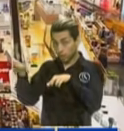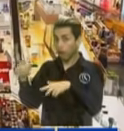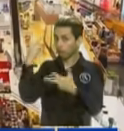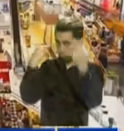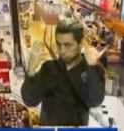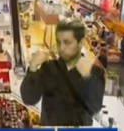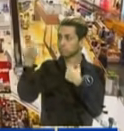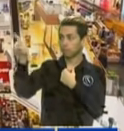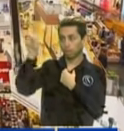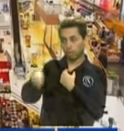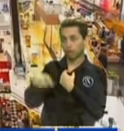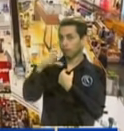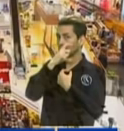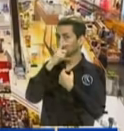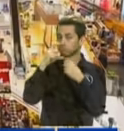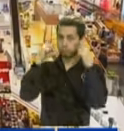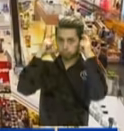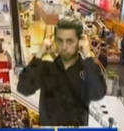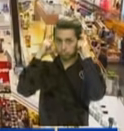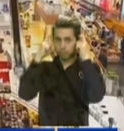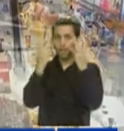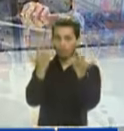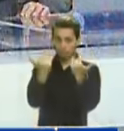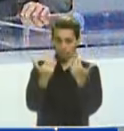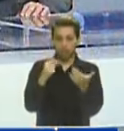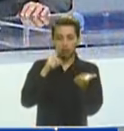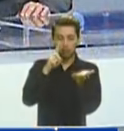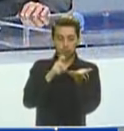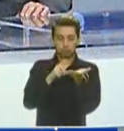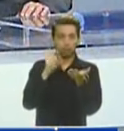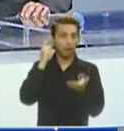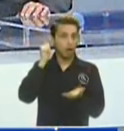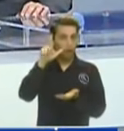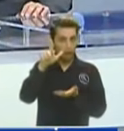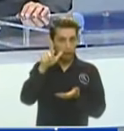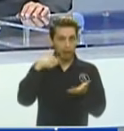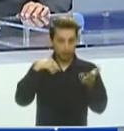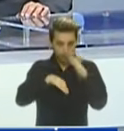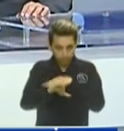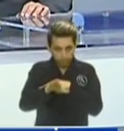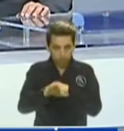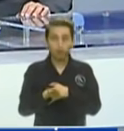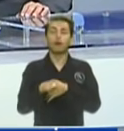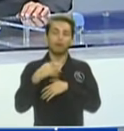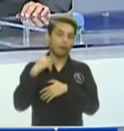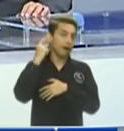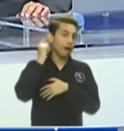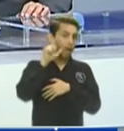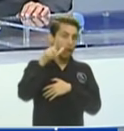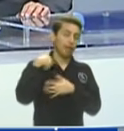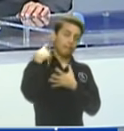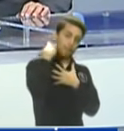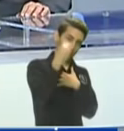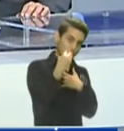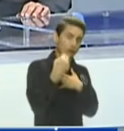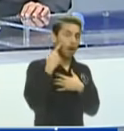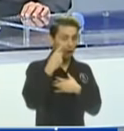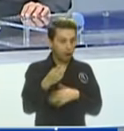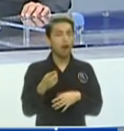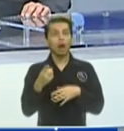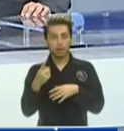que echar gel en la entrada, gel en la salida. De manera que podamos asegurarnos que no vayamos a